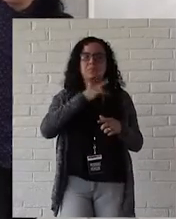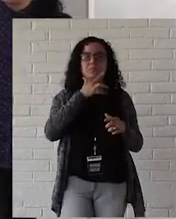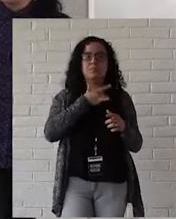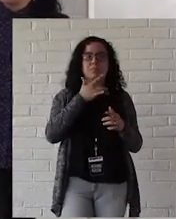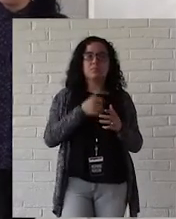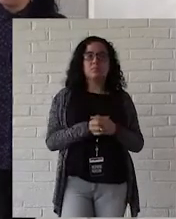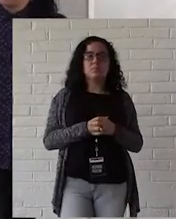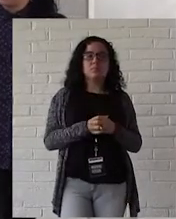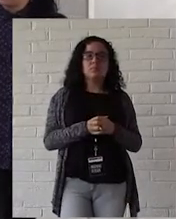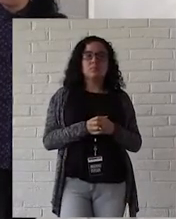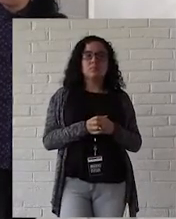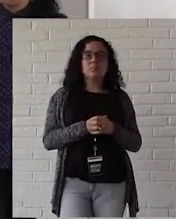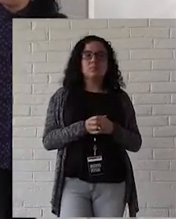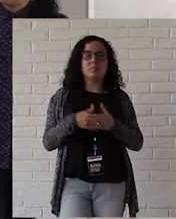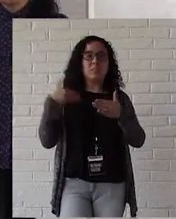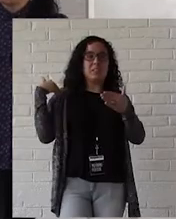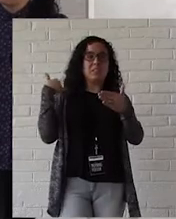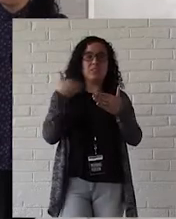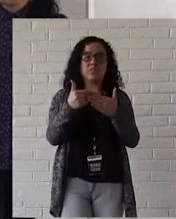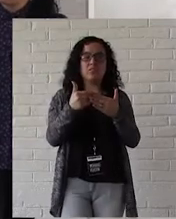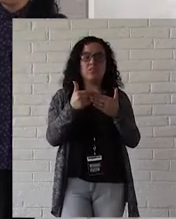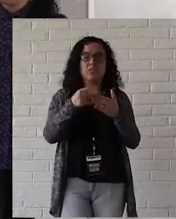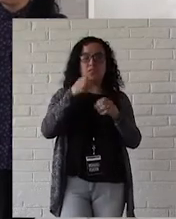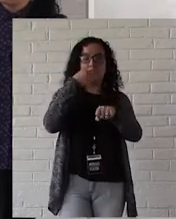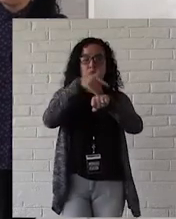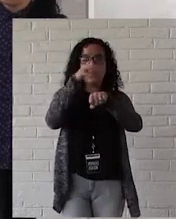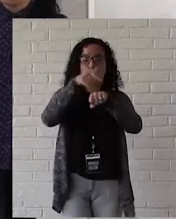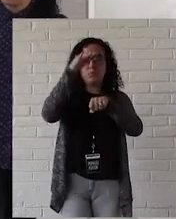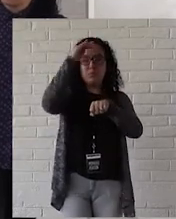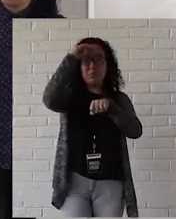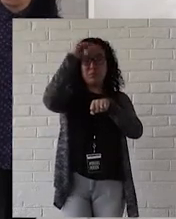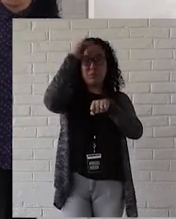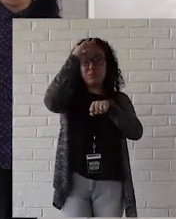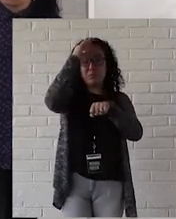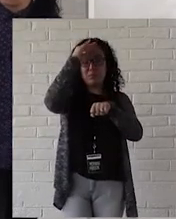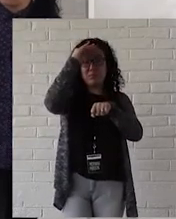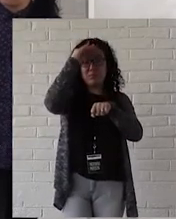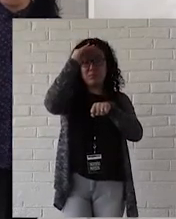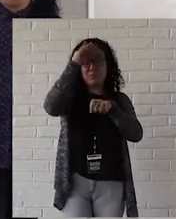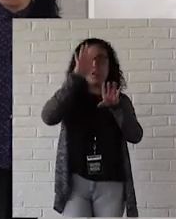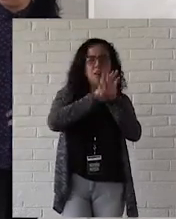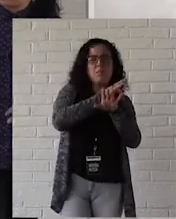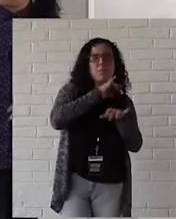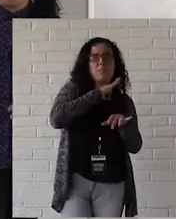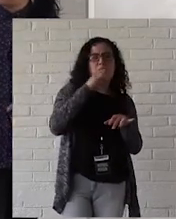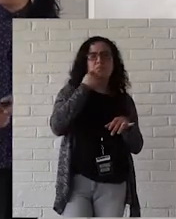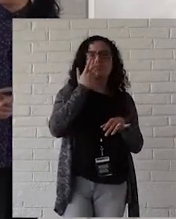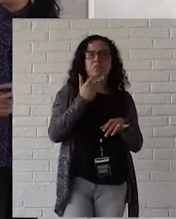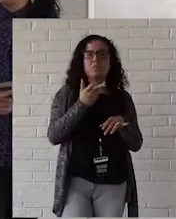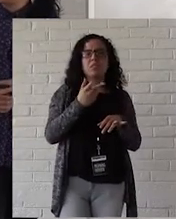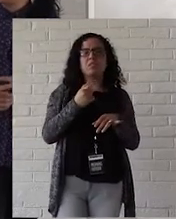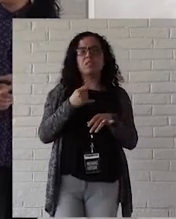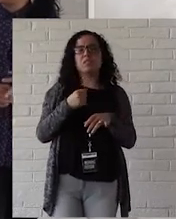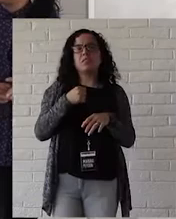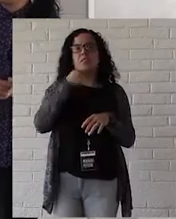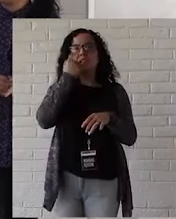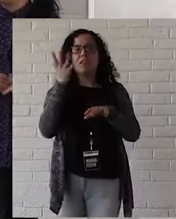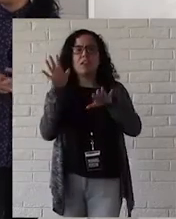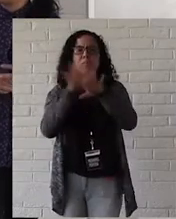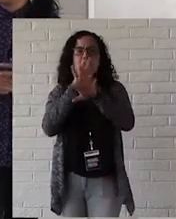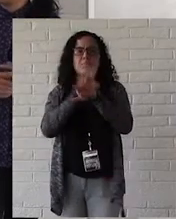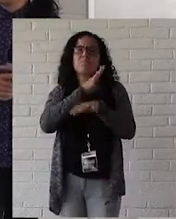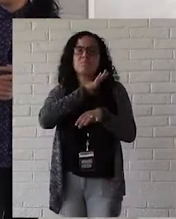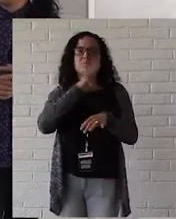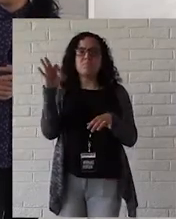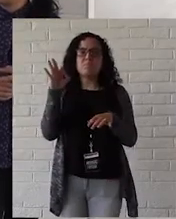Entonces, hasta el último momento tienen su número en la mente. Si lo quieren cambiar, lo pueden cambiar. Si no, no. Tal vez como ya les dije, si lo quieren cambiar, dije, ya me